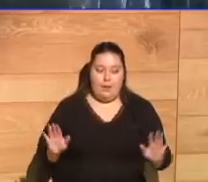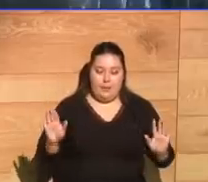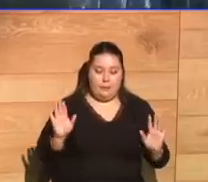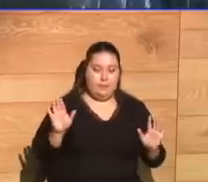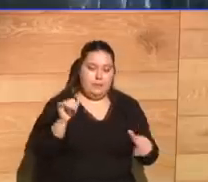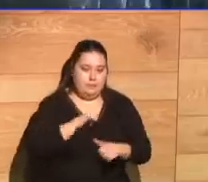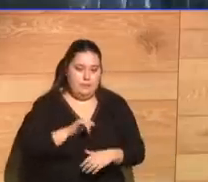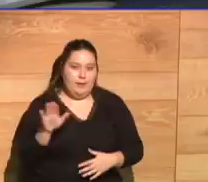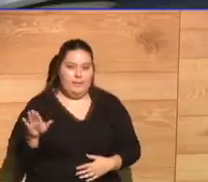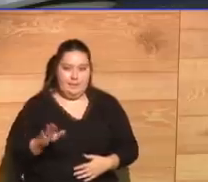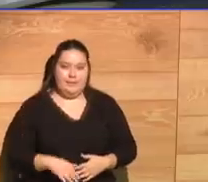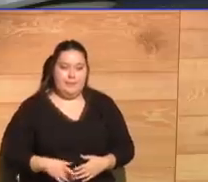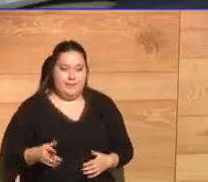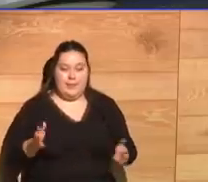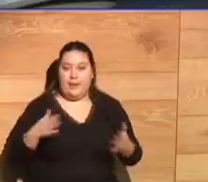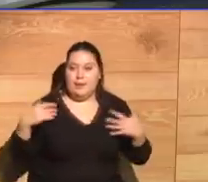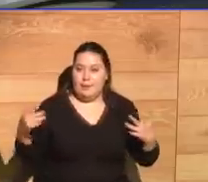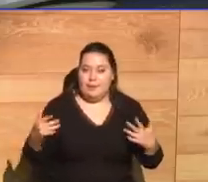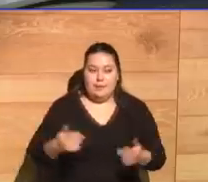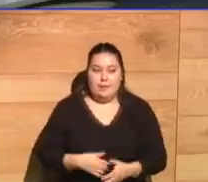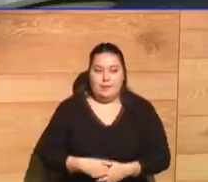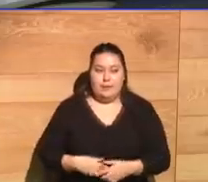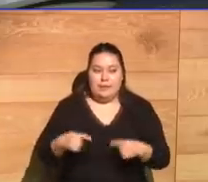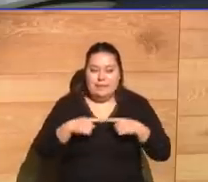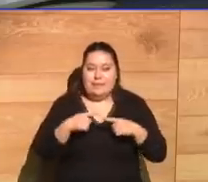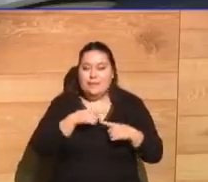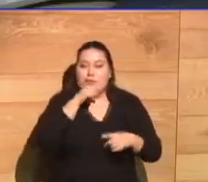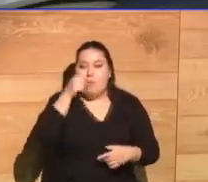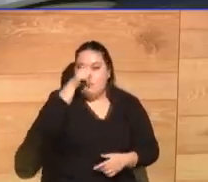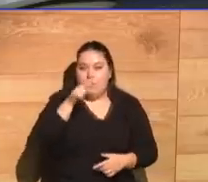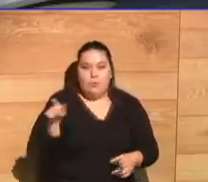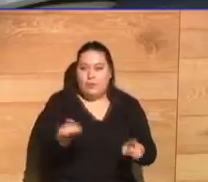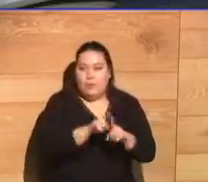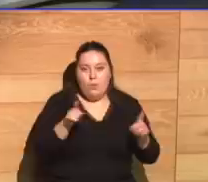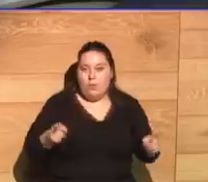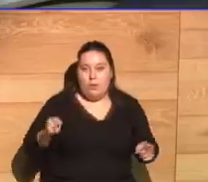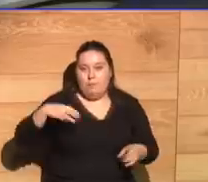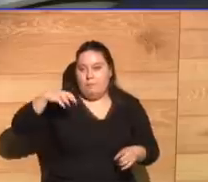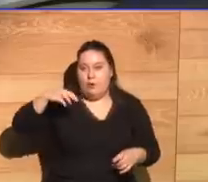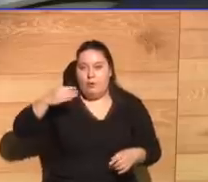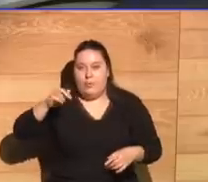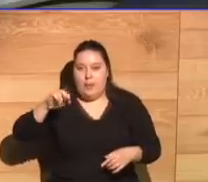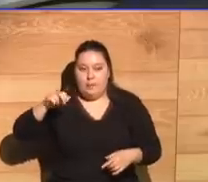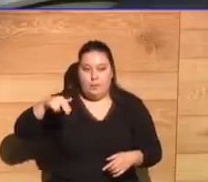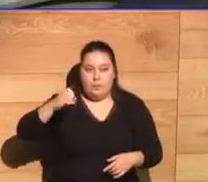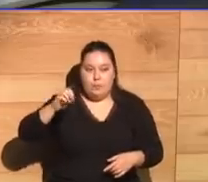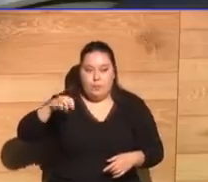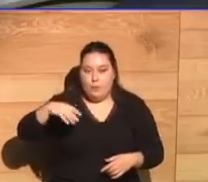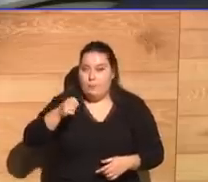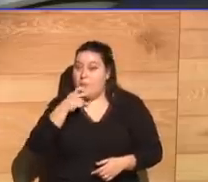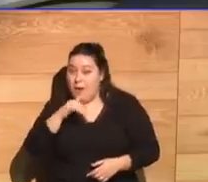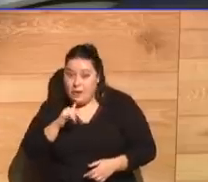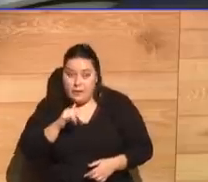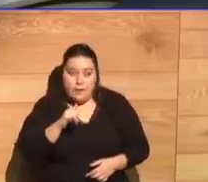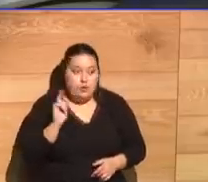Javi. Es que entenderás que, claro, de repente ahí. Es que ahora abuelo, me importa una mierda, Marlon Brando. Mi tío abuelo se fue. Tenía un bar.